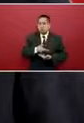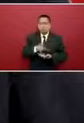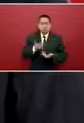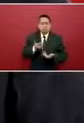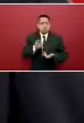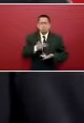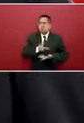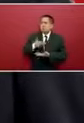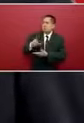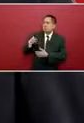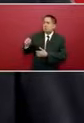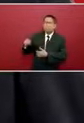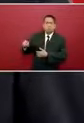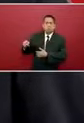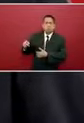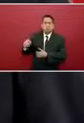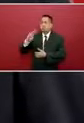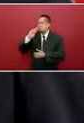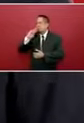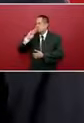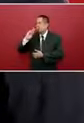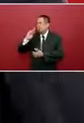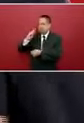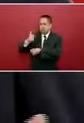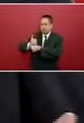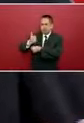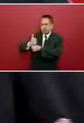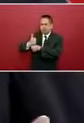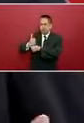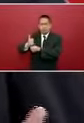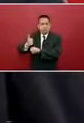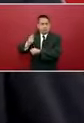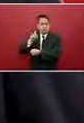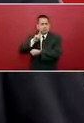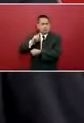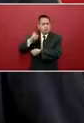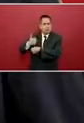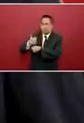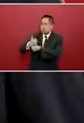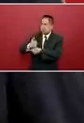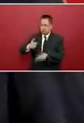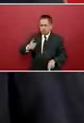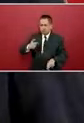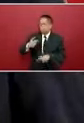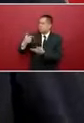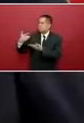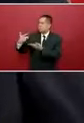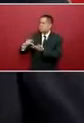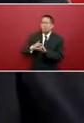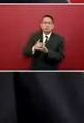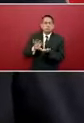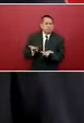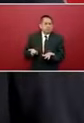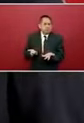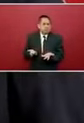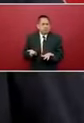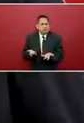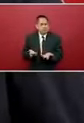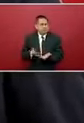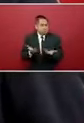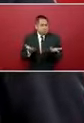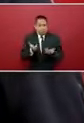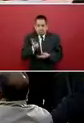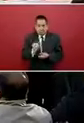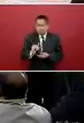se apoyan en sus mamás, o sea, en las abuelitas de los niños, o sea, así